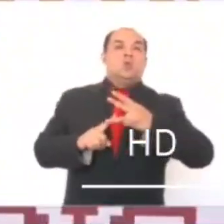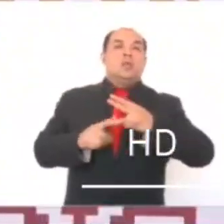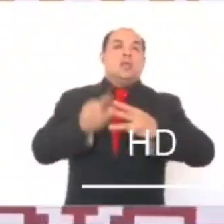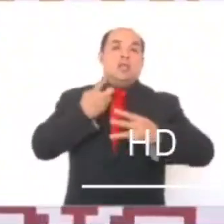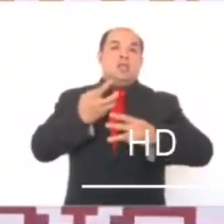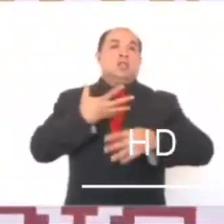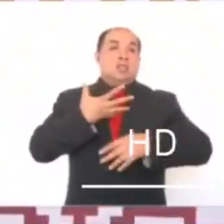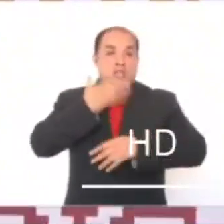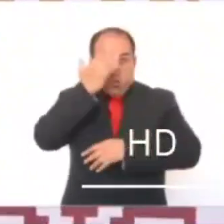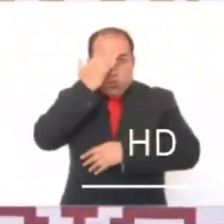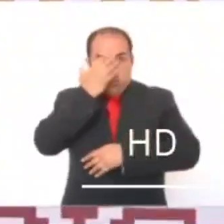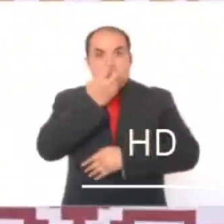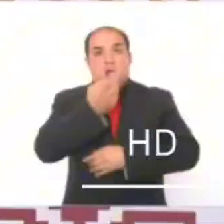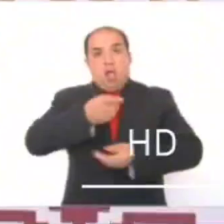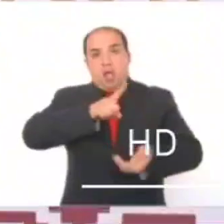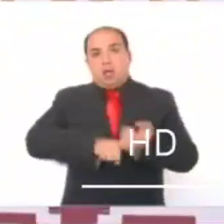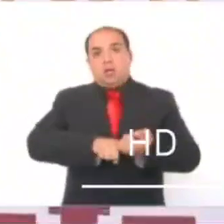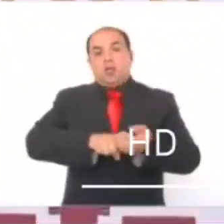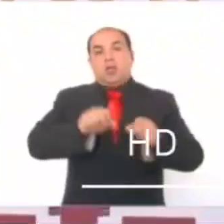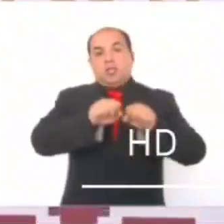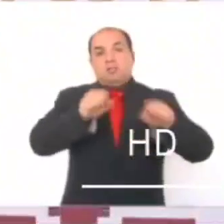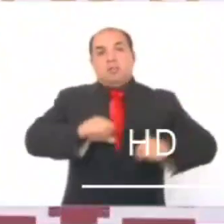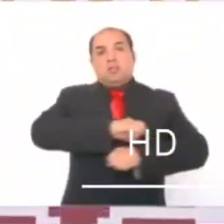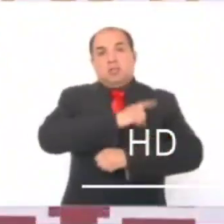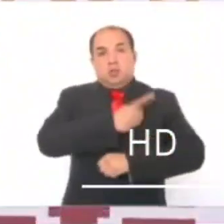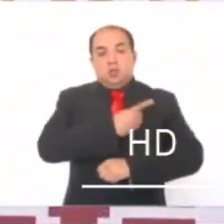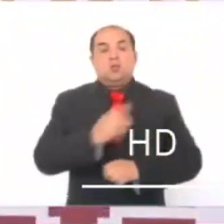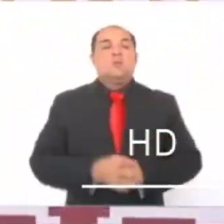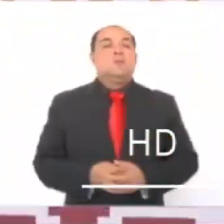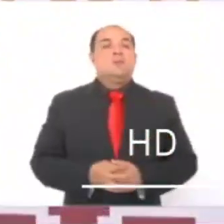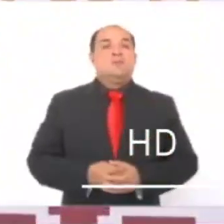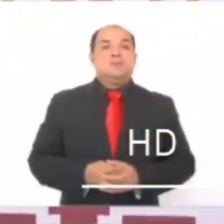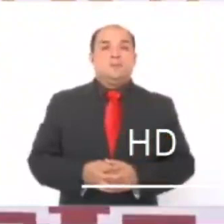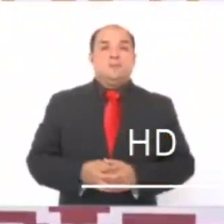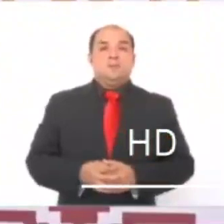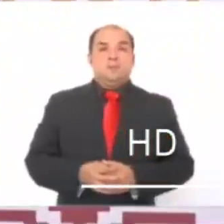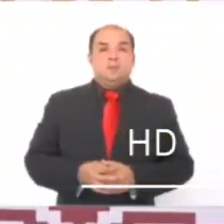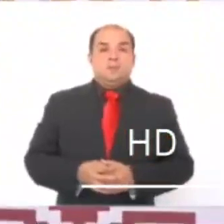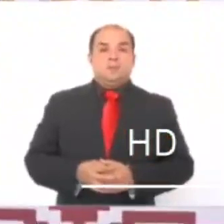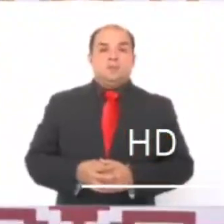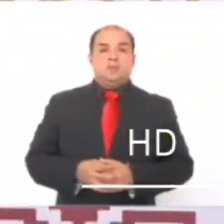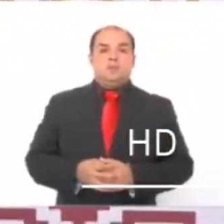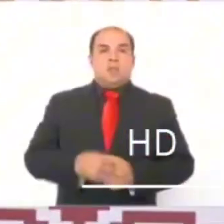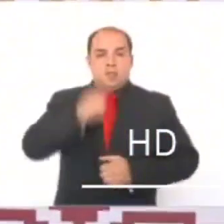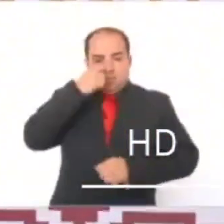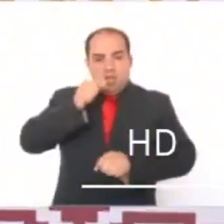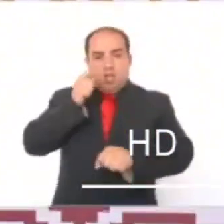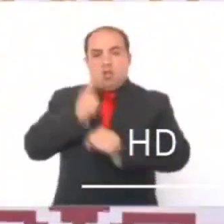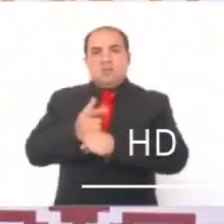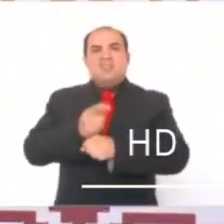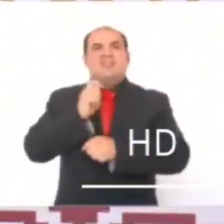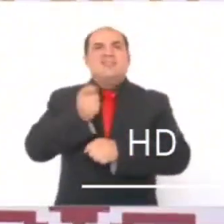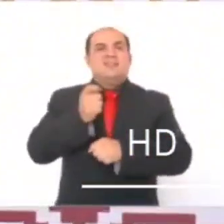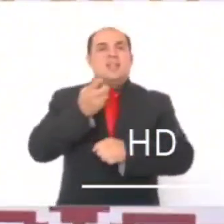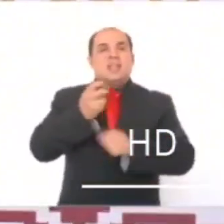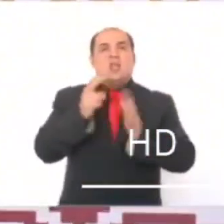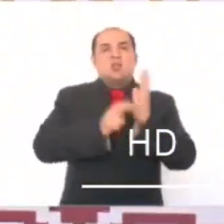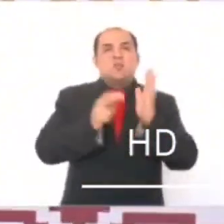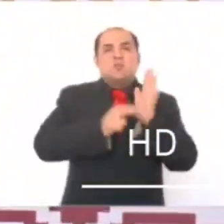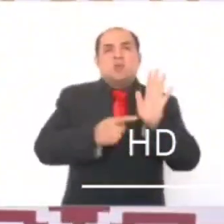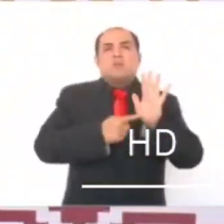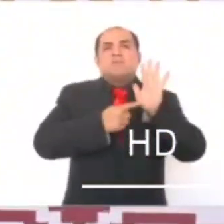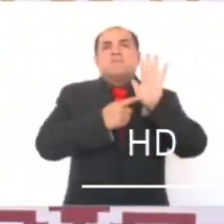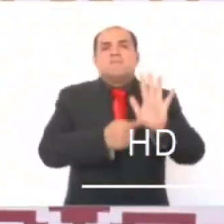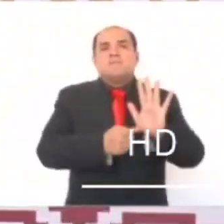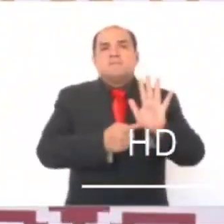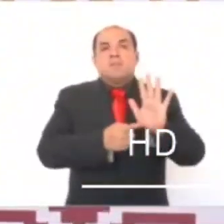tenga conocimiento. Para darnos cuenta de lo que se busca simbolizar con esta reforma, vale la